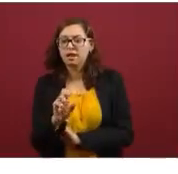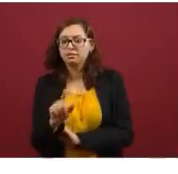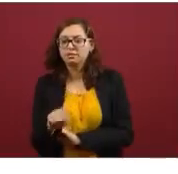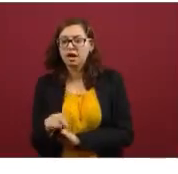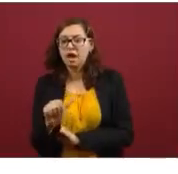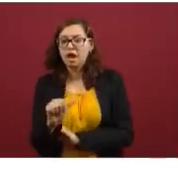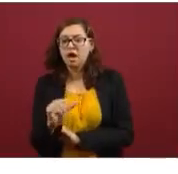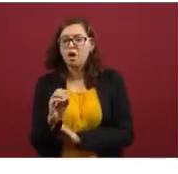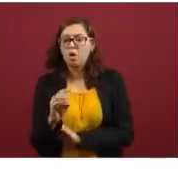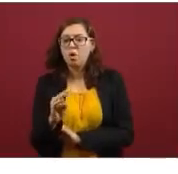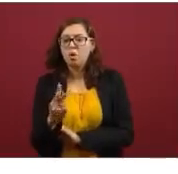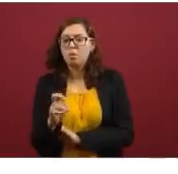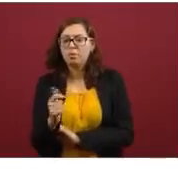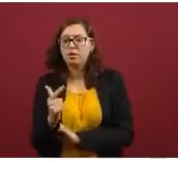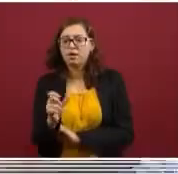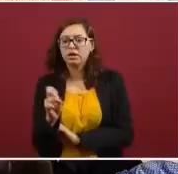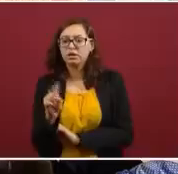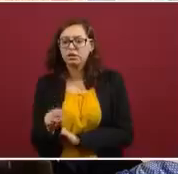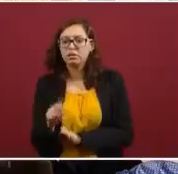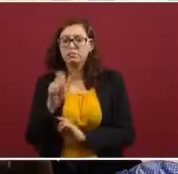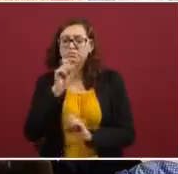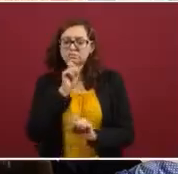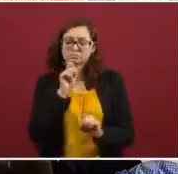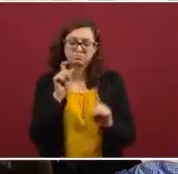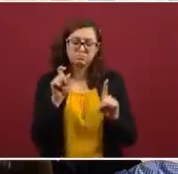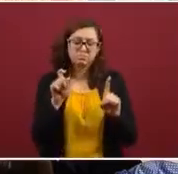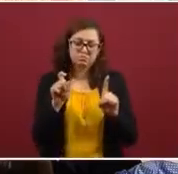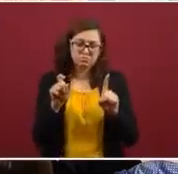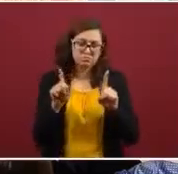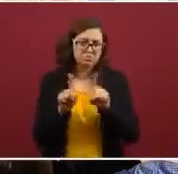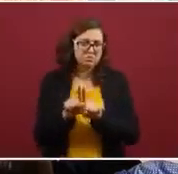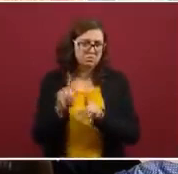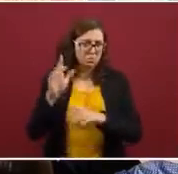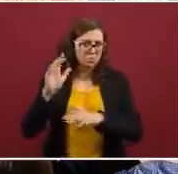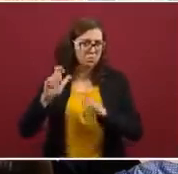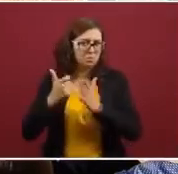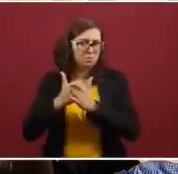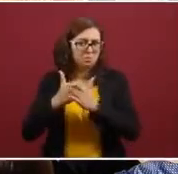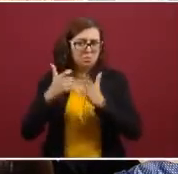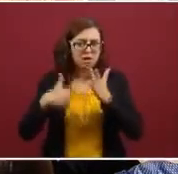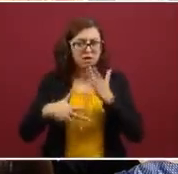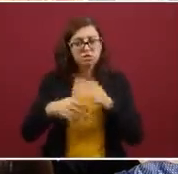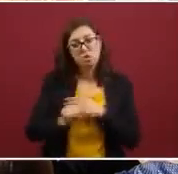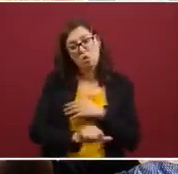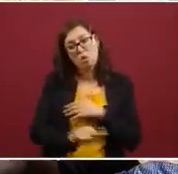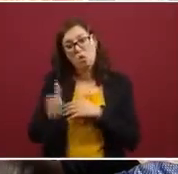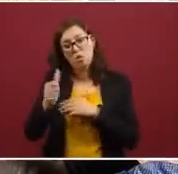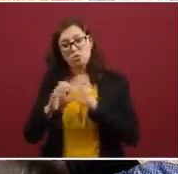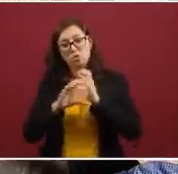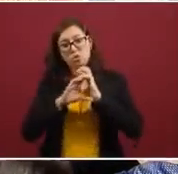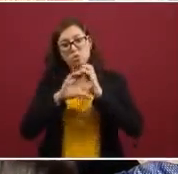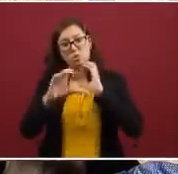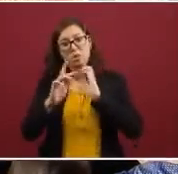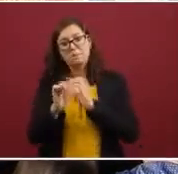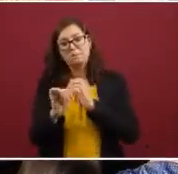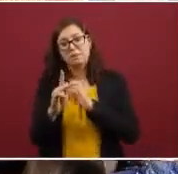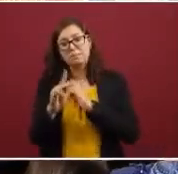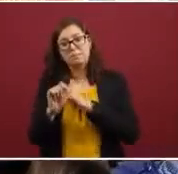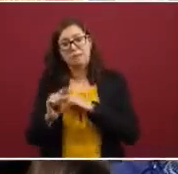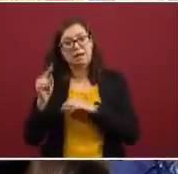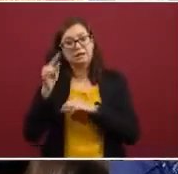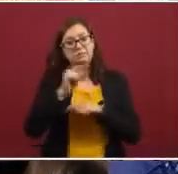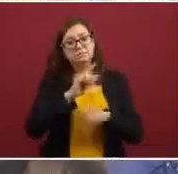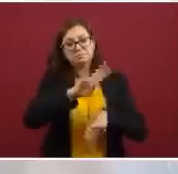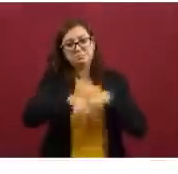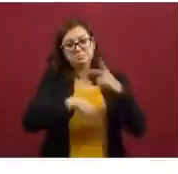lo mismo por marcas en tanques estacionarios que van a surtir al negocio, a la casa, el Grupo Nieto,